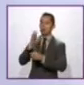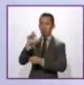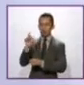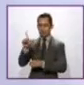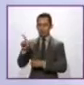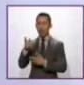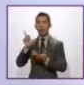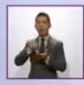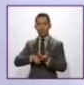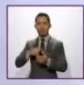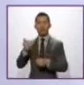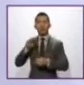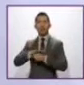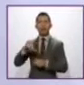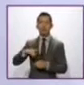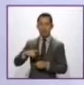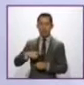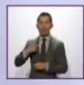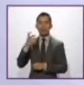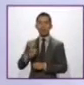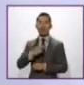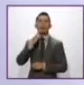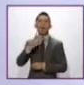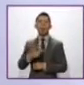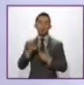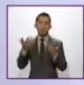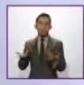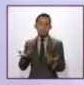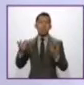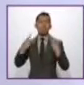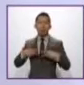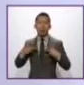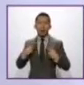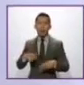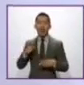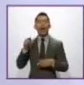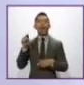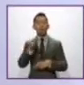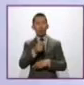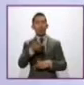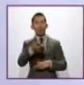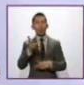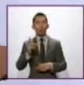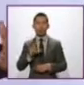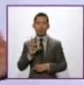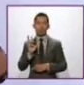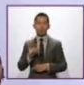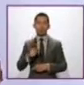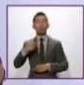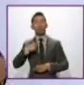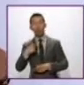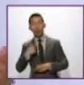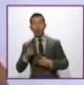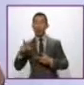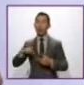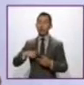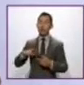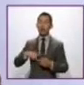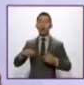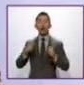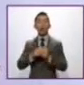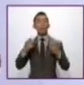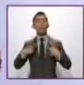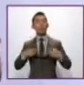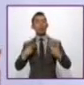pública. ¿Por qué echarle la responsabilidad a los ciudadanos y decir, que voy a hacer un gobierno de la mano con los